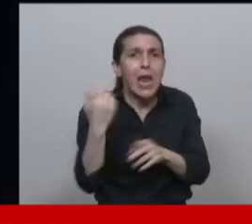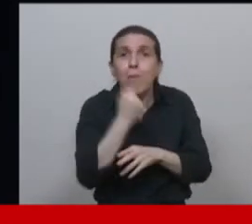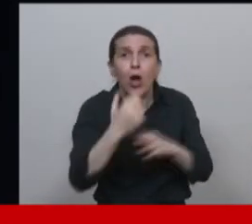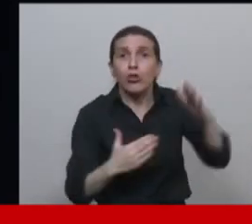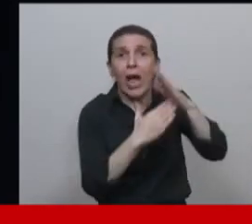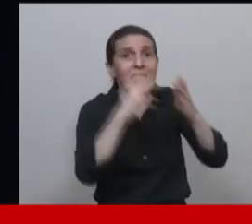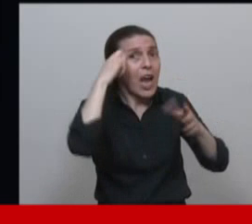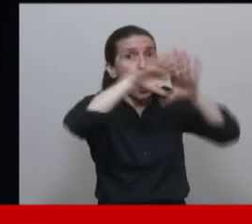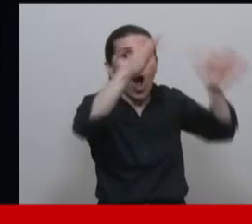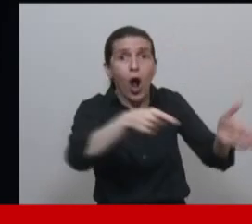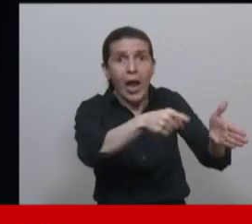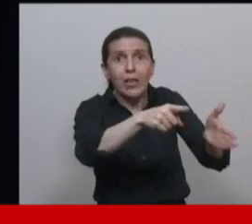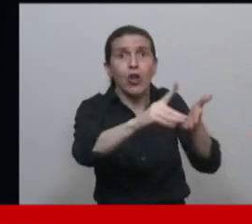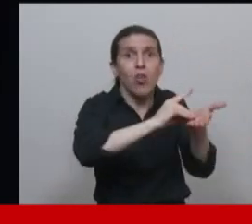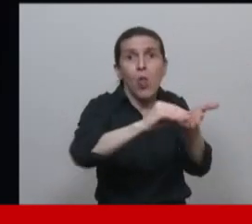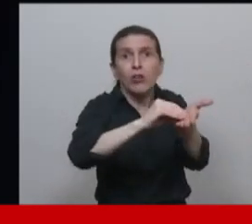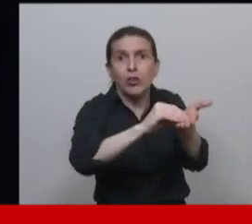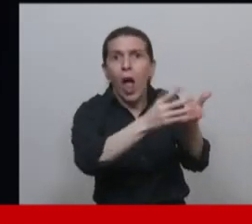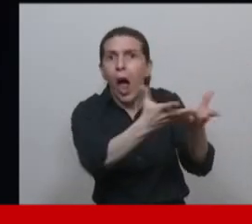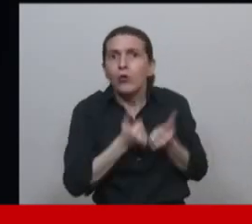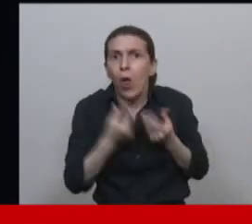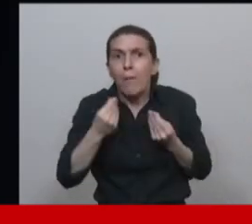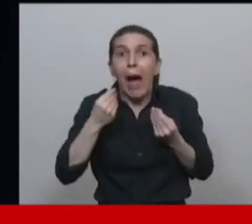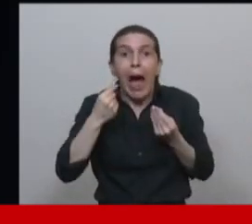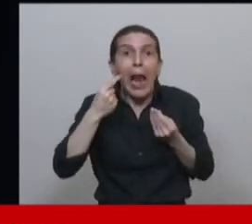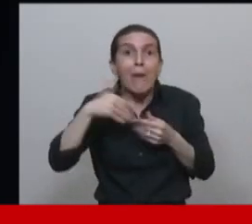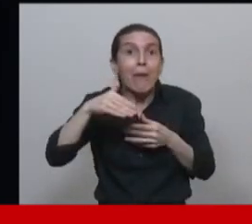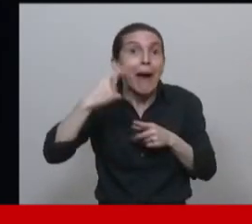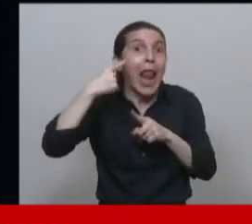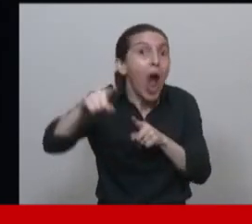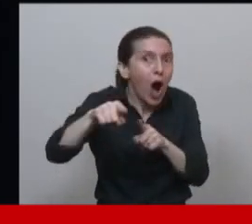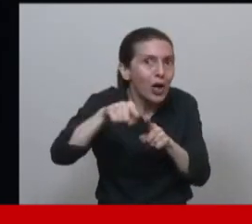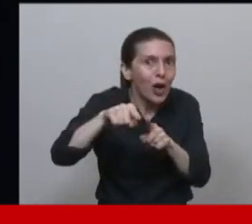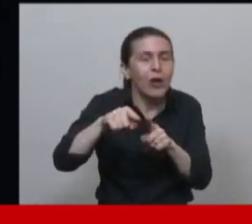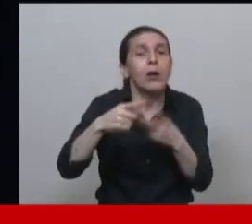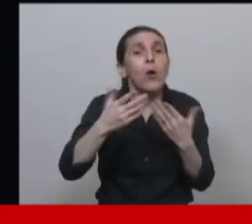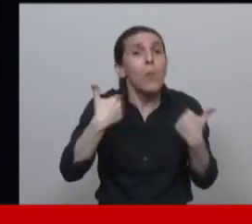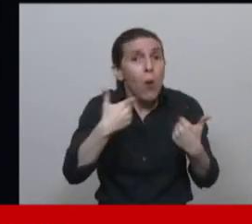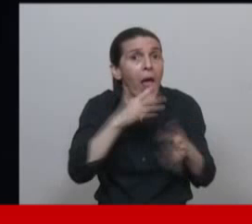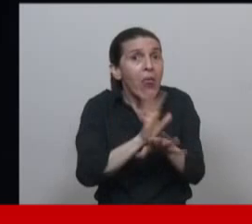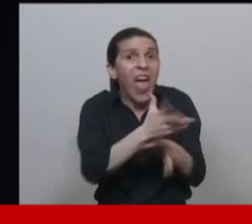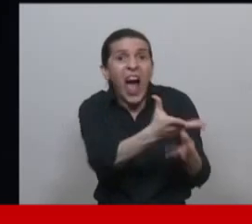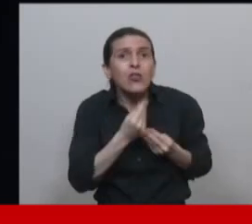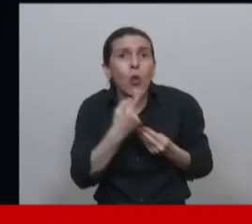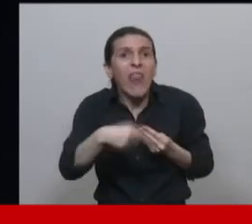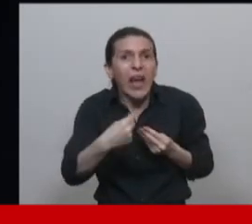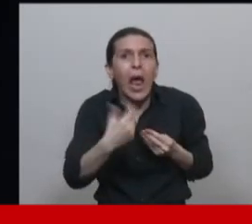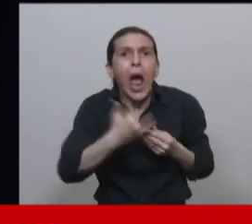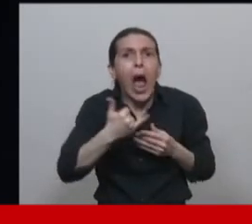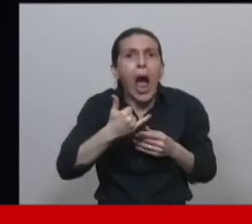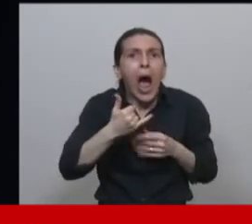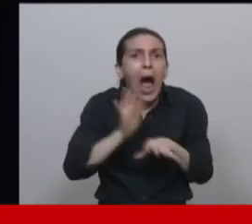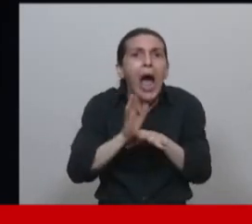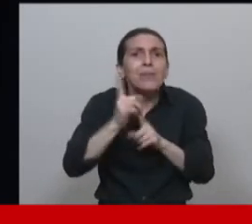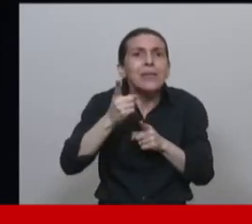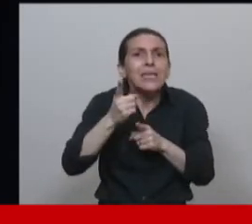llegar al buen puerto al que estamos llegando, y pudimos contar con la posibilidad de tener reservas internacionales